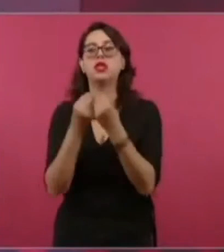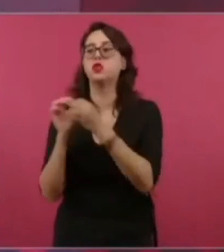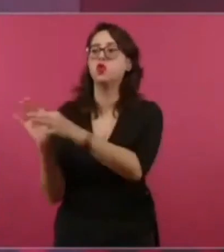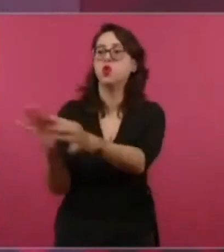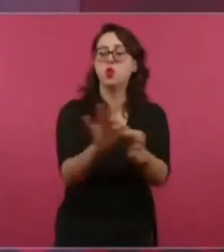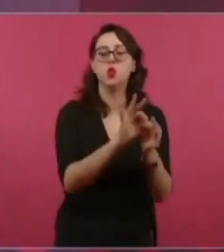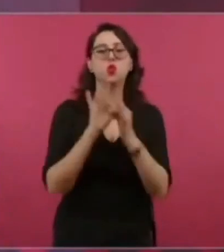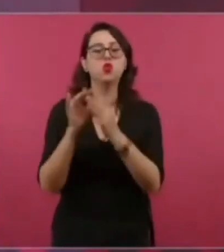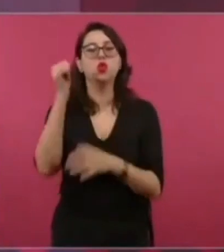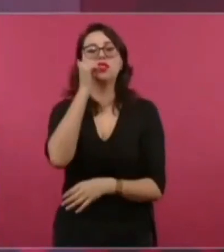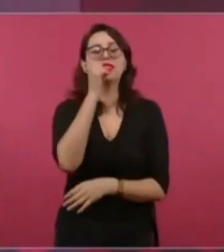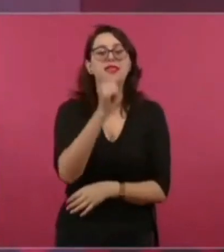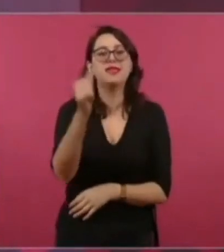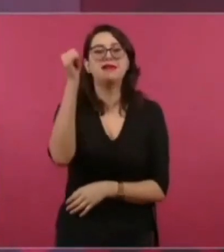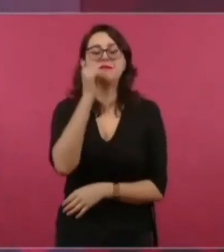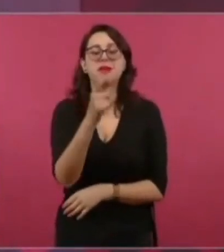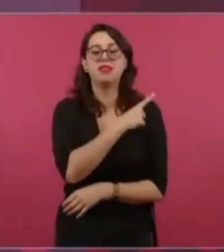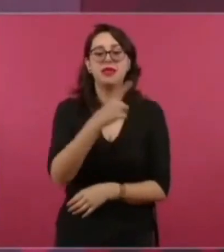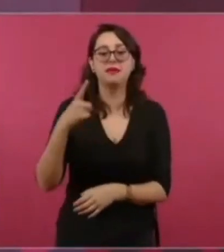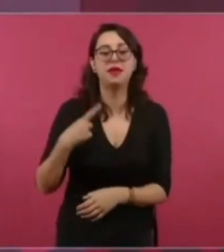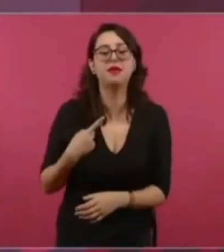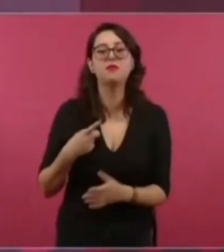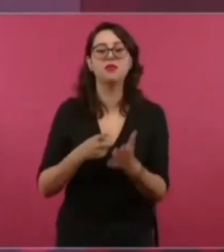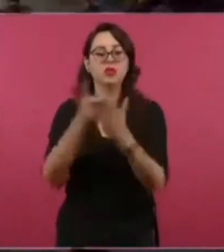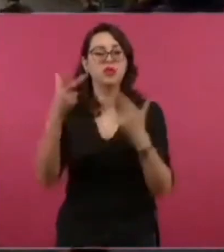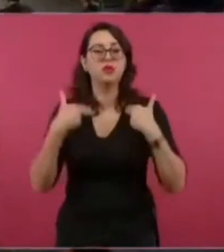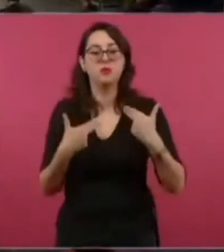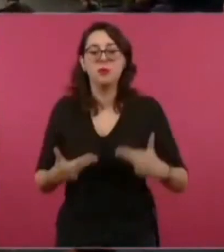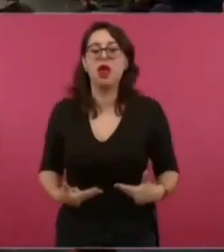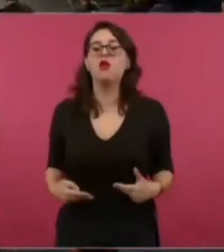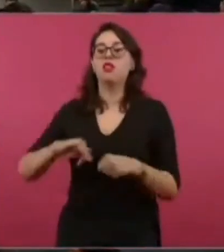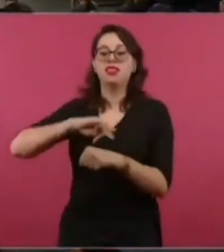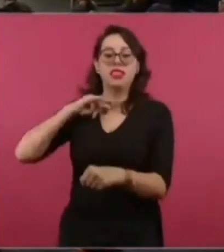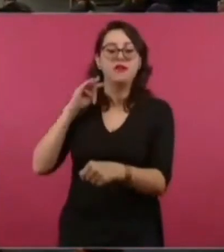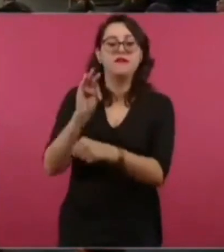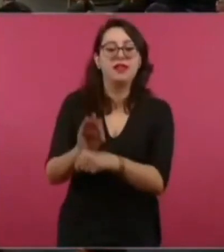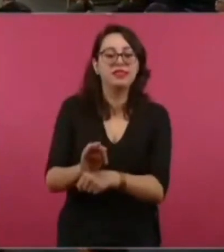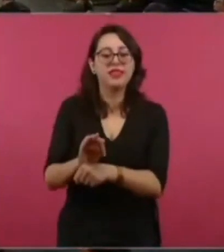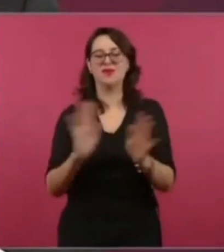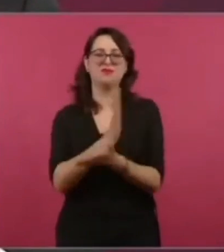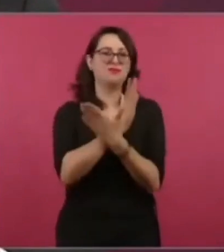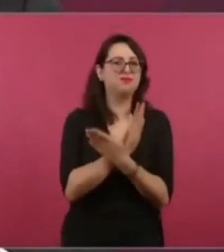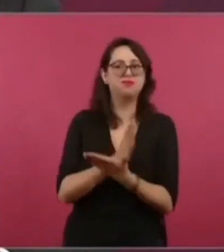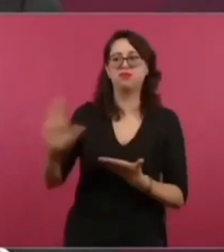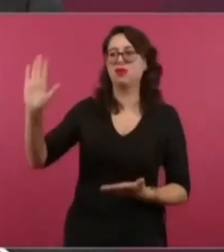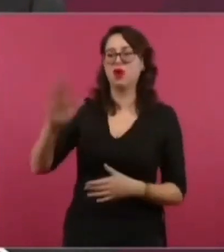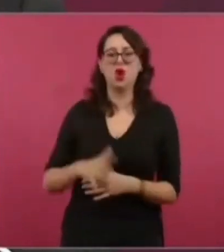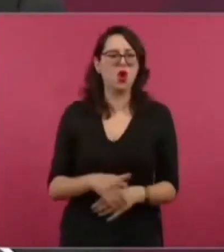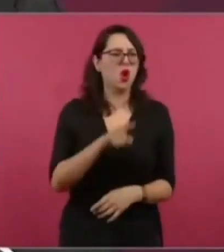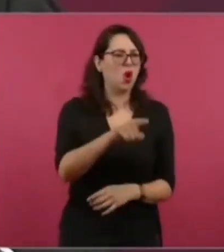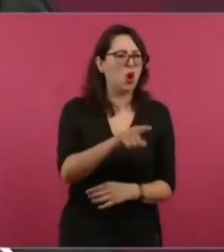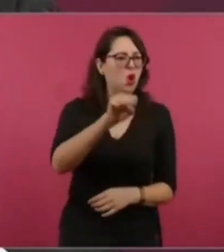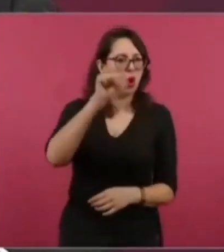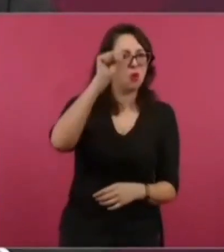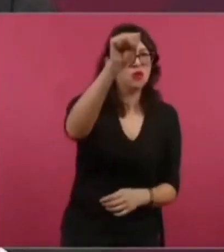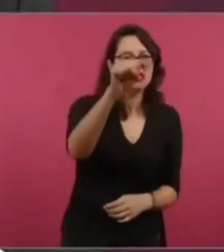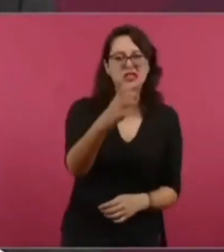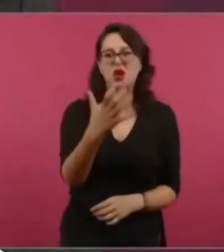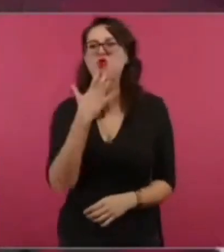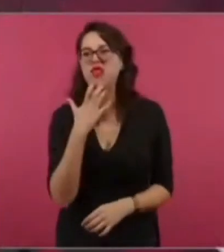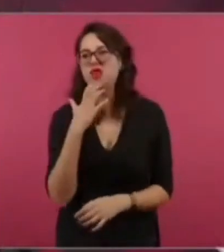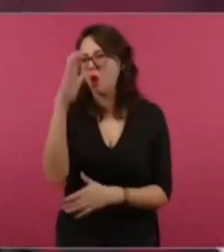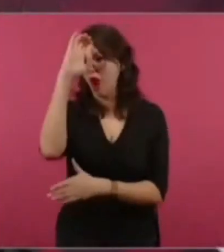La palabra comunista se usa en un fragmento de un